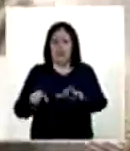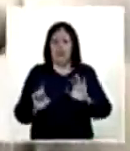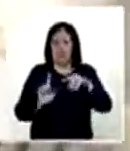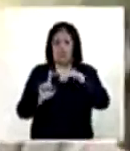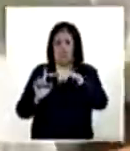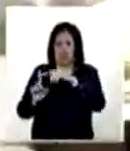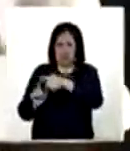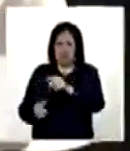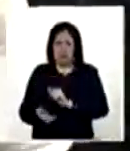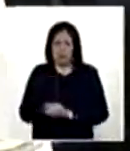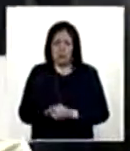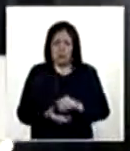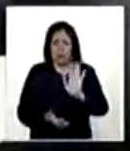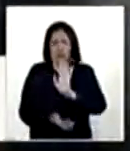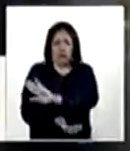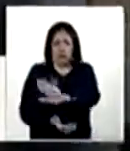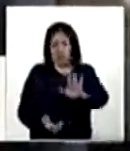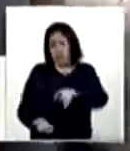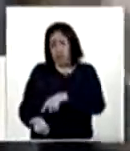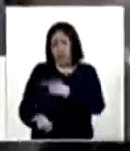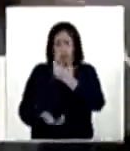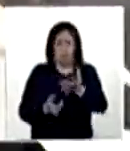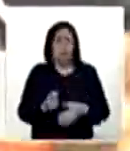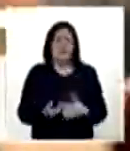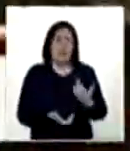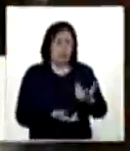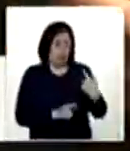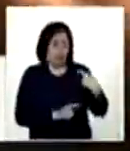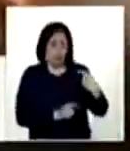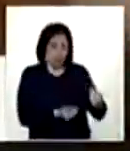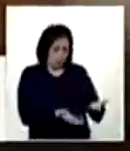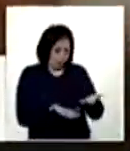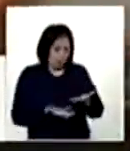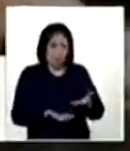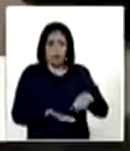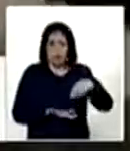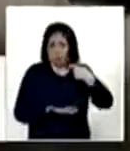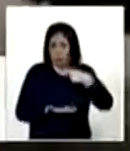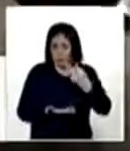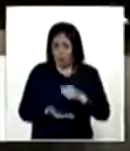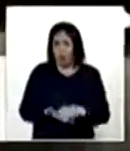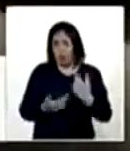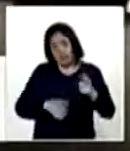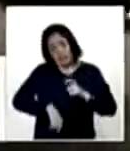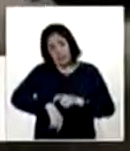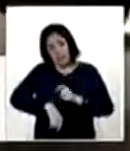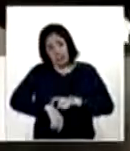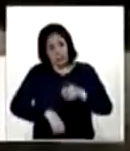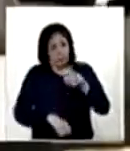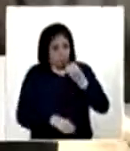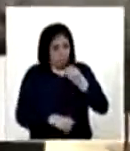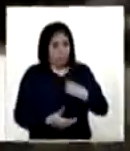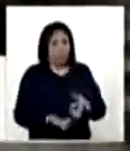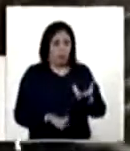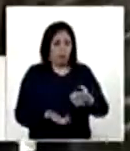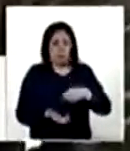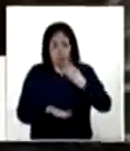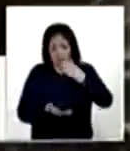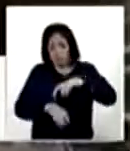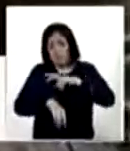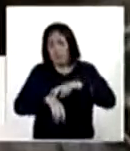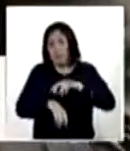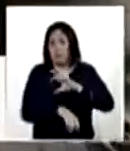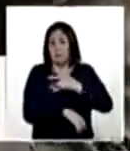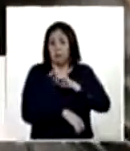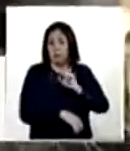estas costumbres, esta tradición. Ya nos están invitando acá un platito de comida. Y eso es lo de las chicas. Así que vamos a comer nuestro chuño con nuestro